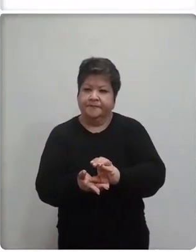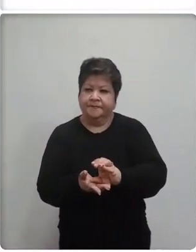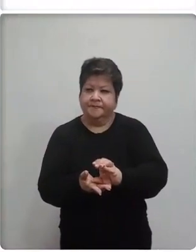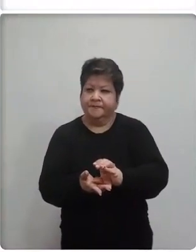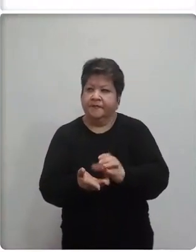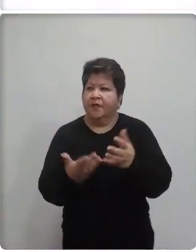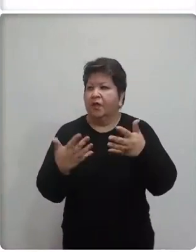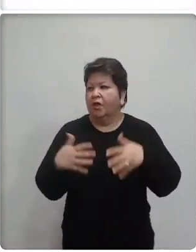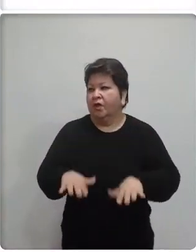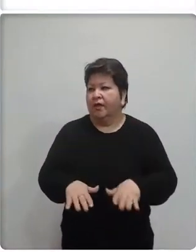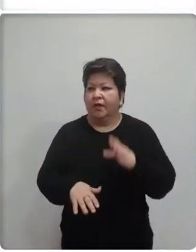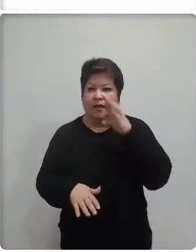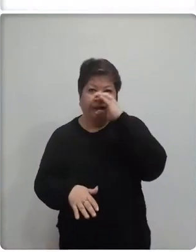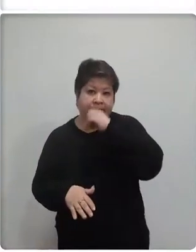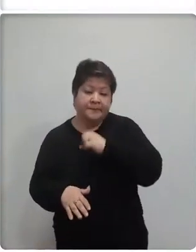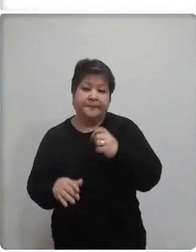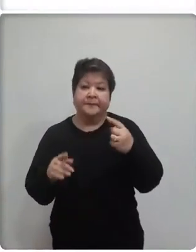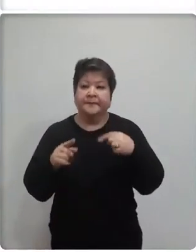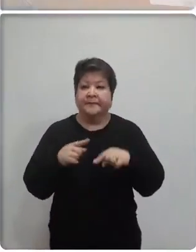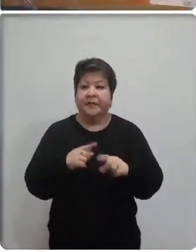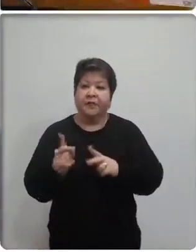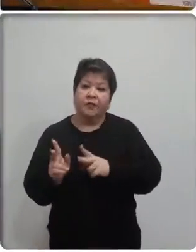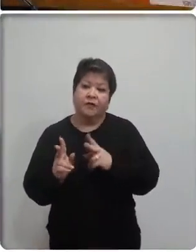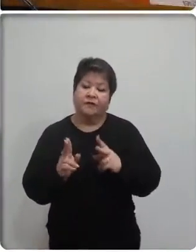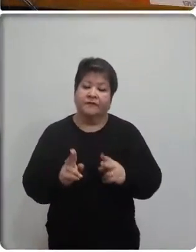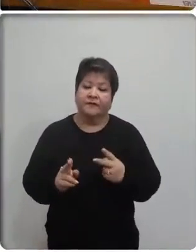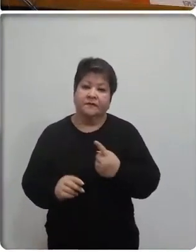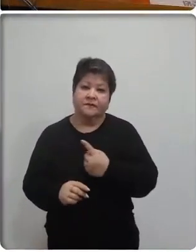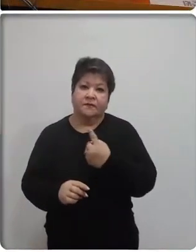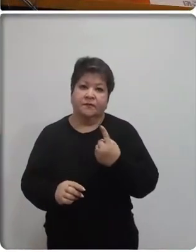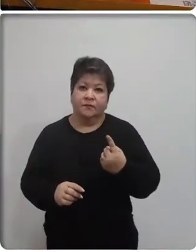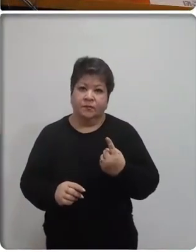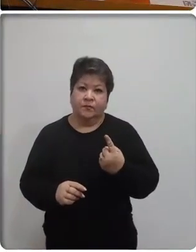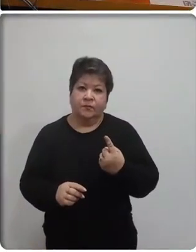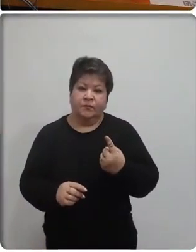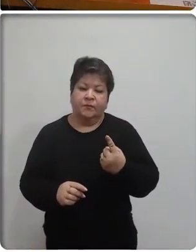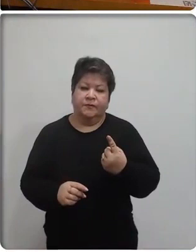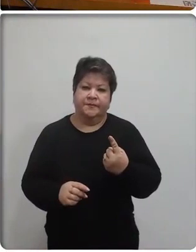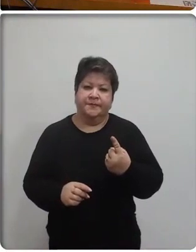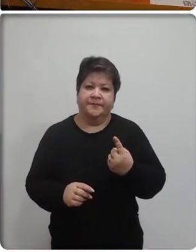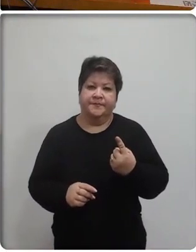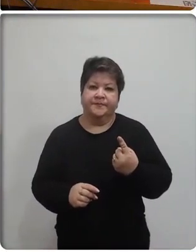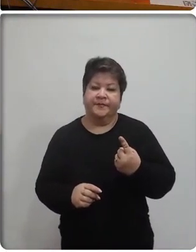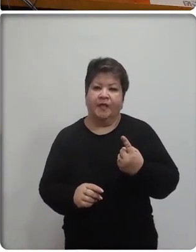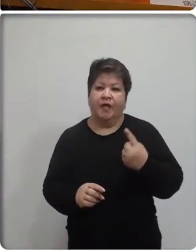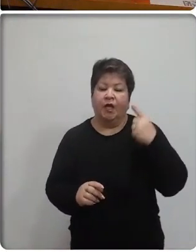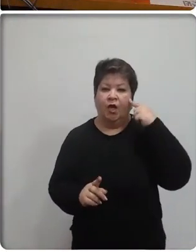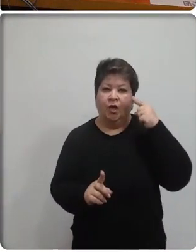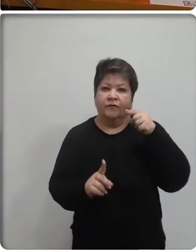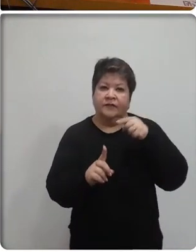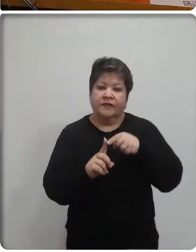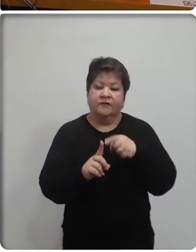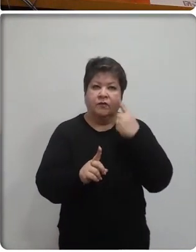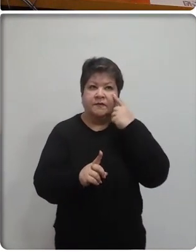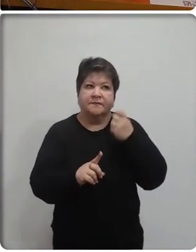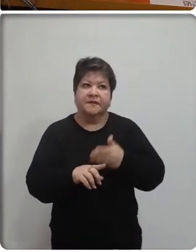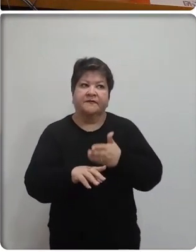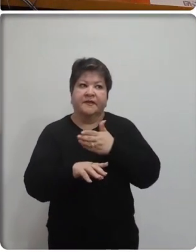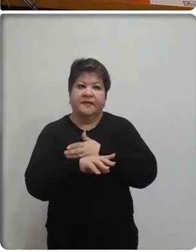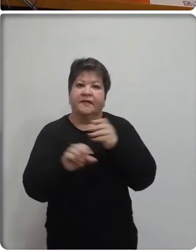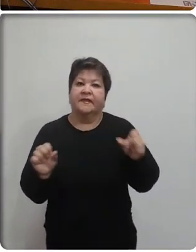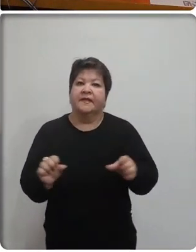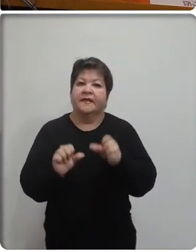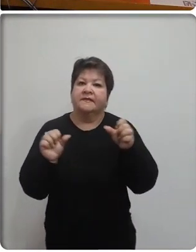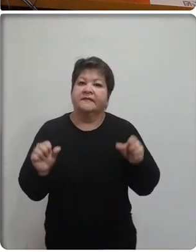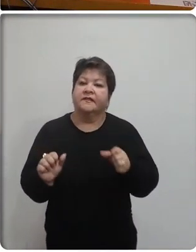No los quiero abrumar, pero dentro de la fase 1, los cometidos o lo que estaba previsto realizar era una línea